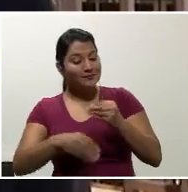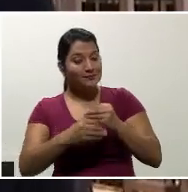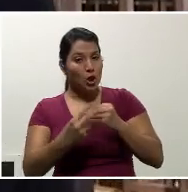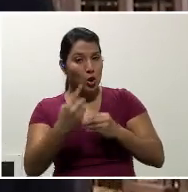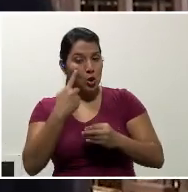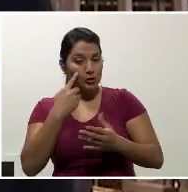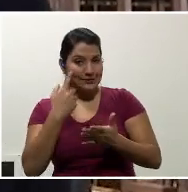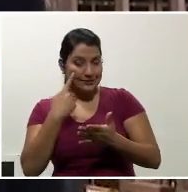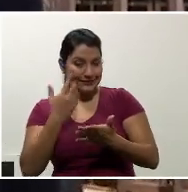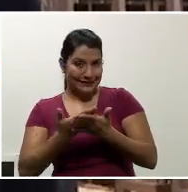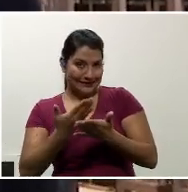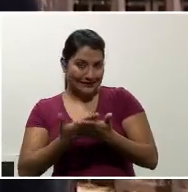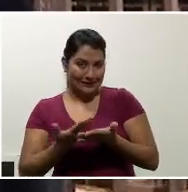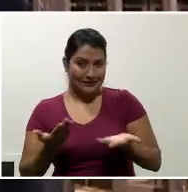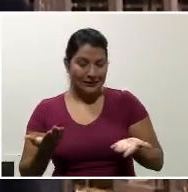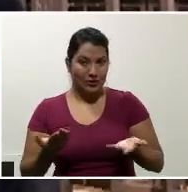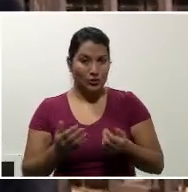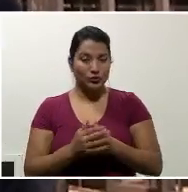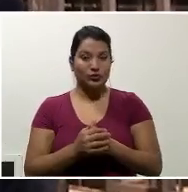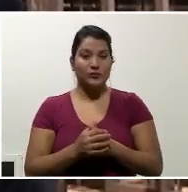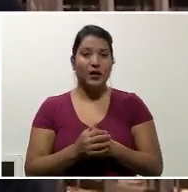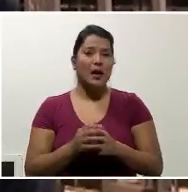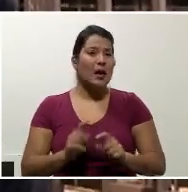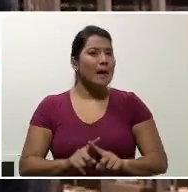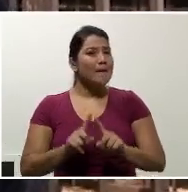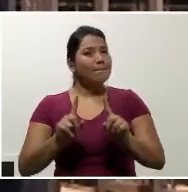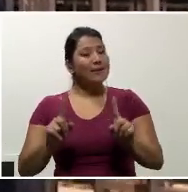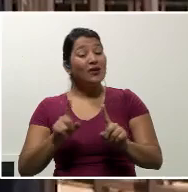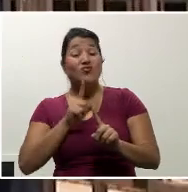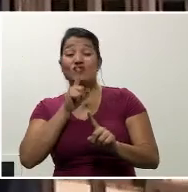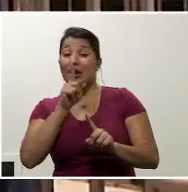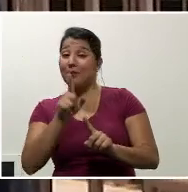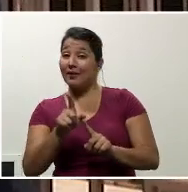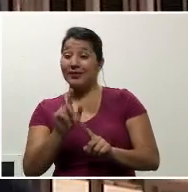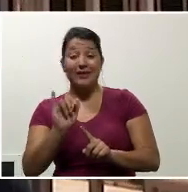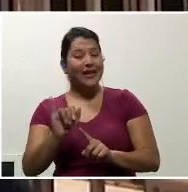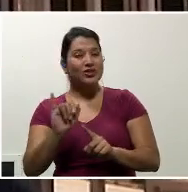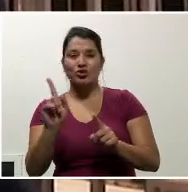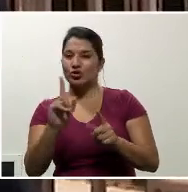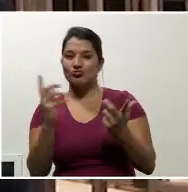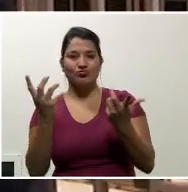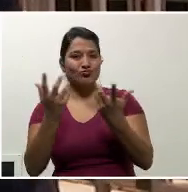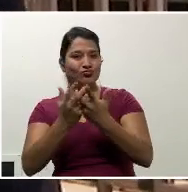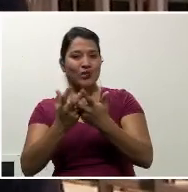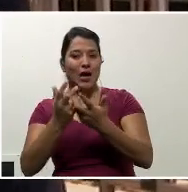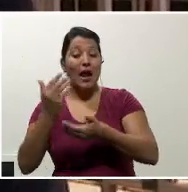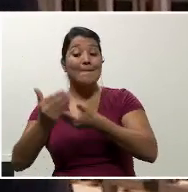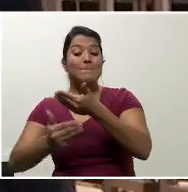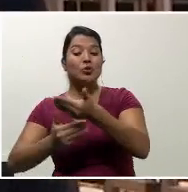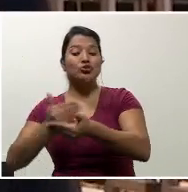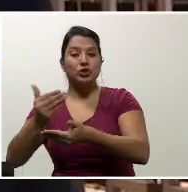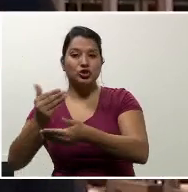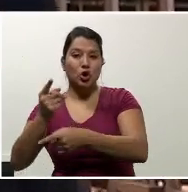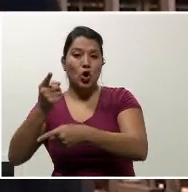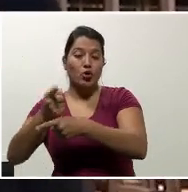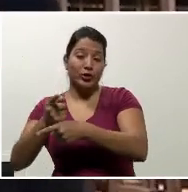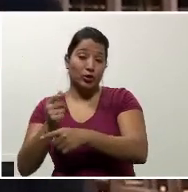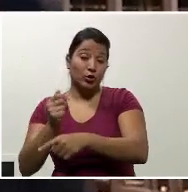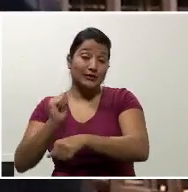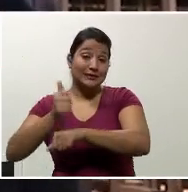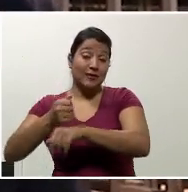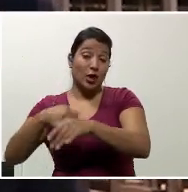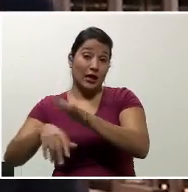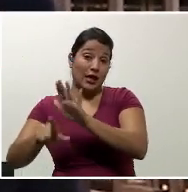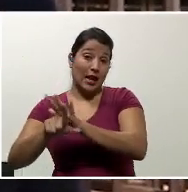situaciones que serían no acordes a lo que establece el debido proceso, pero eso es un derecho de la defensa y se ventilará futuramente en